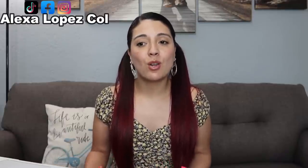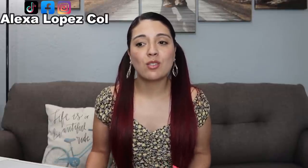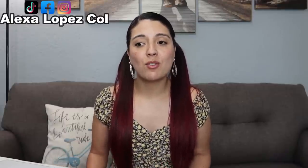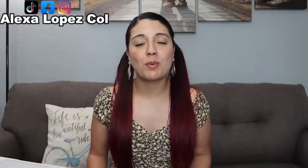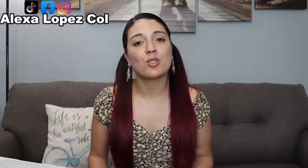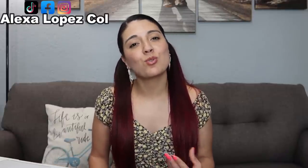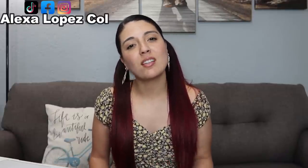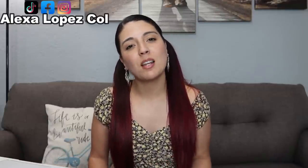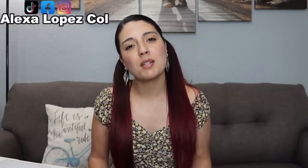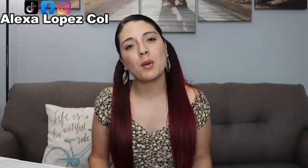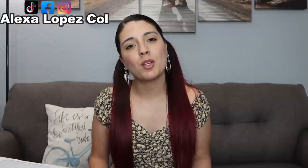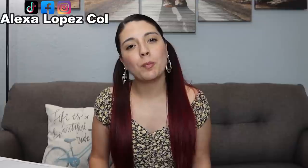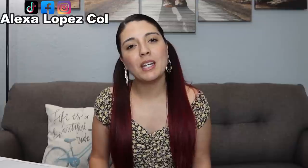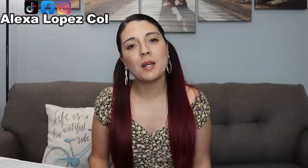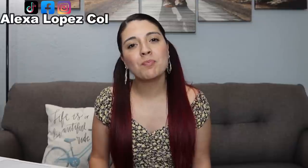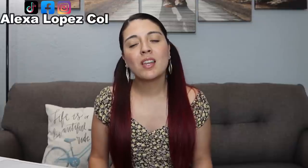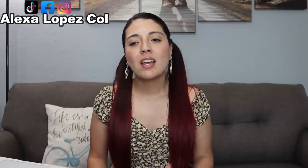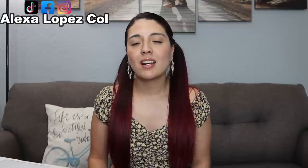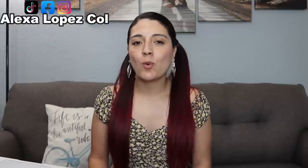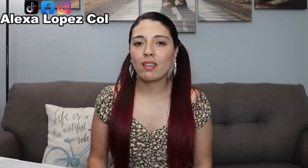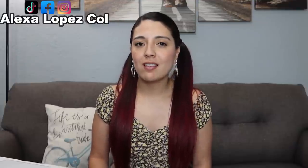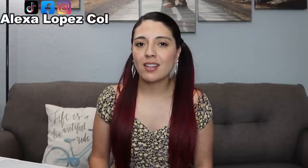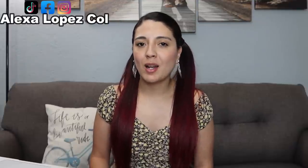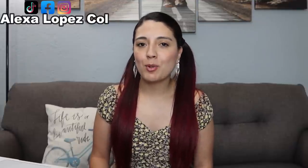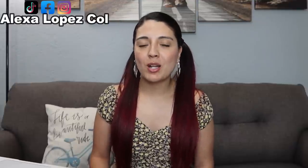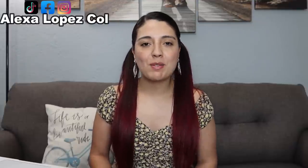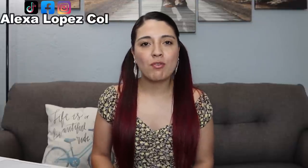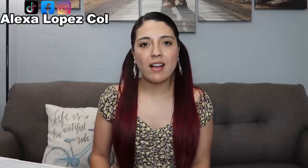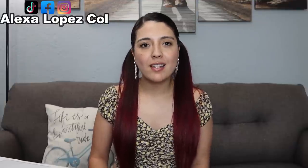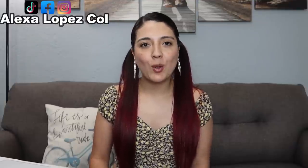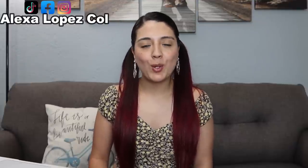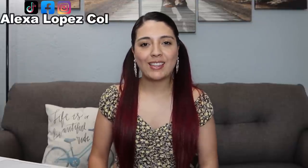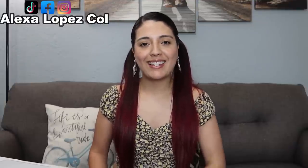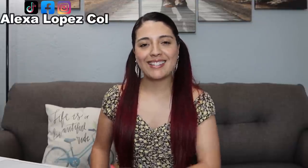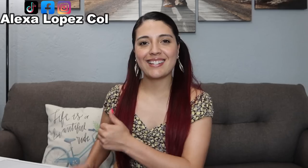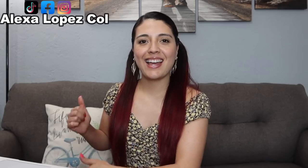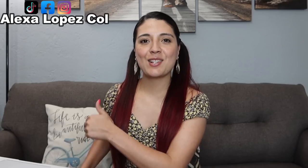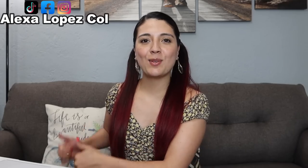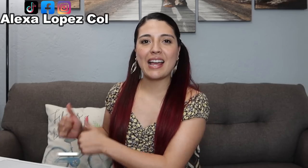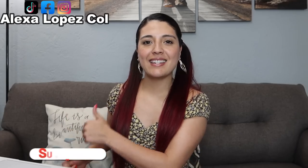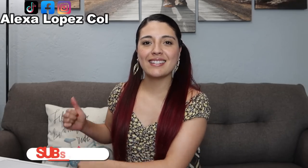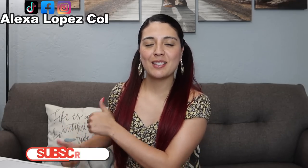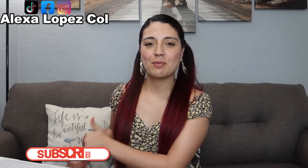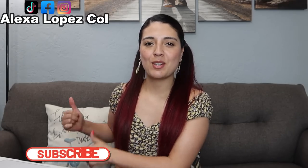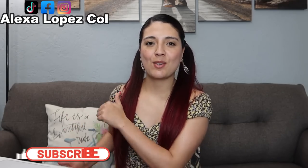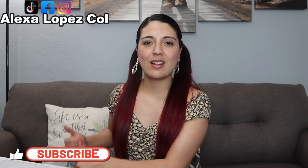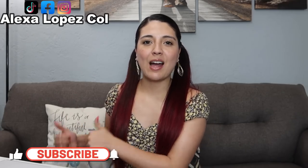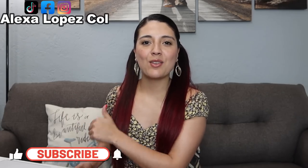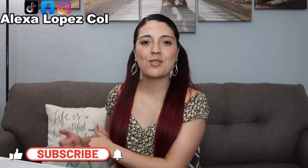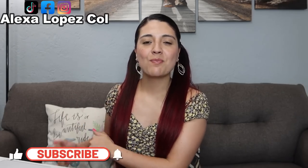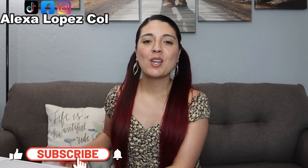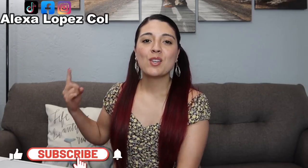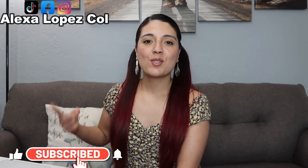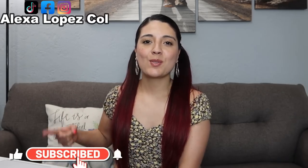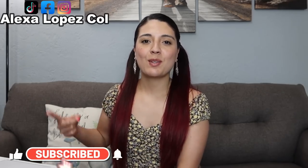les haya gustado esta información. Ustedes déjenme saber qué opinan. Recuerden que si quieren apoyarme es muy fácil. Lo único que tienen que hacer es dejar su like por estos